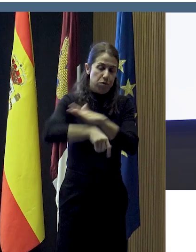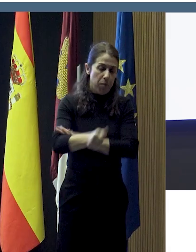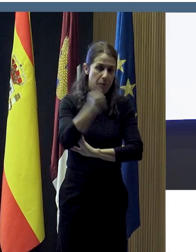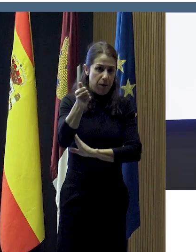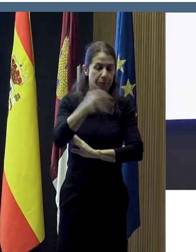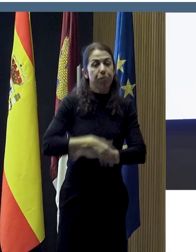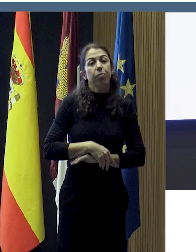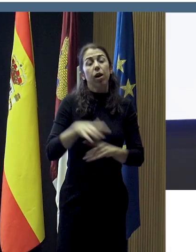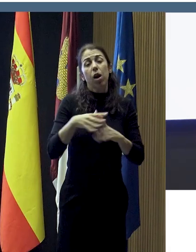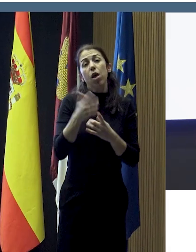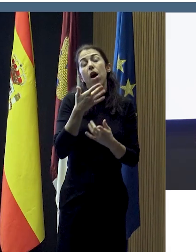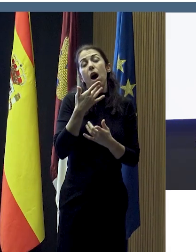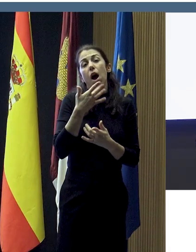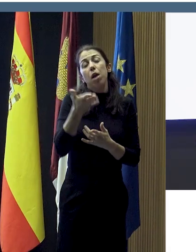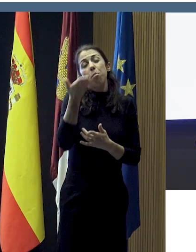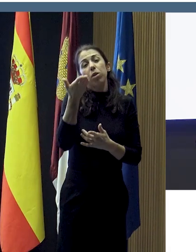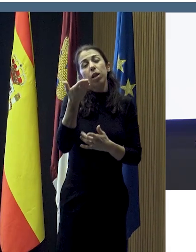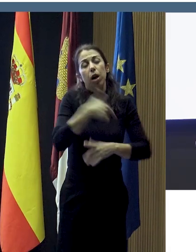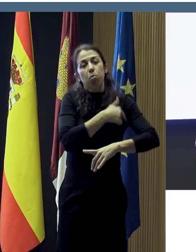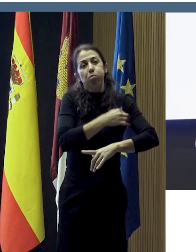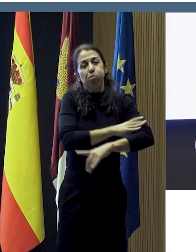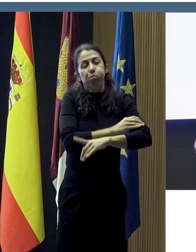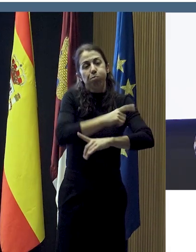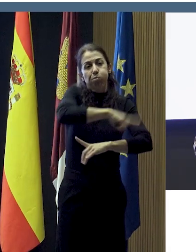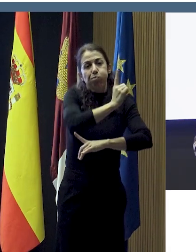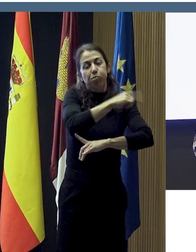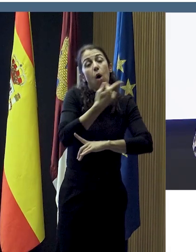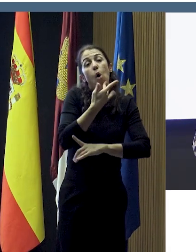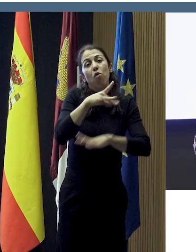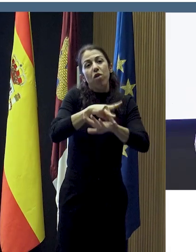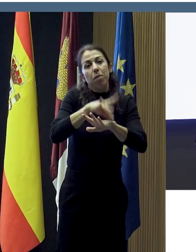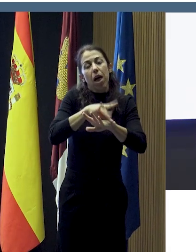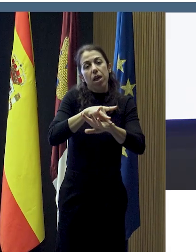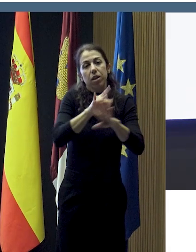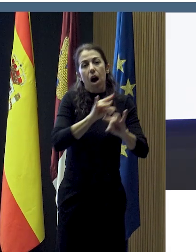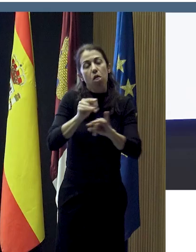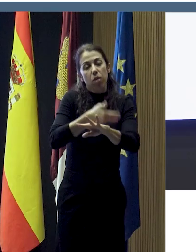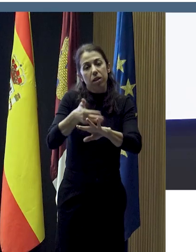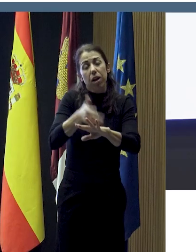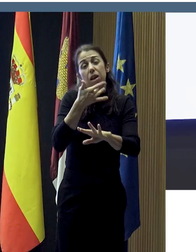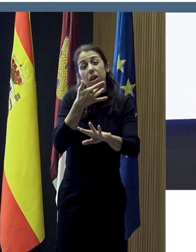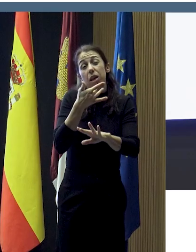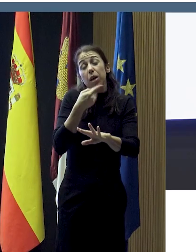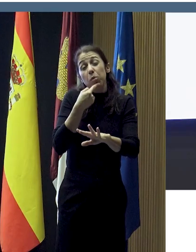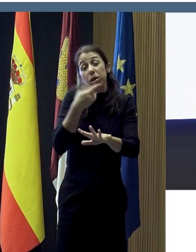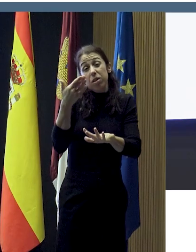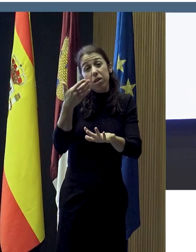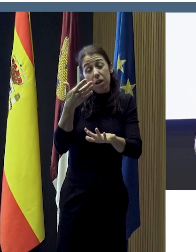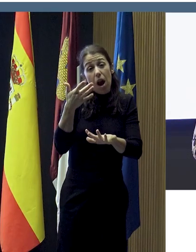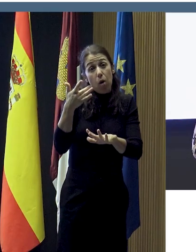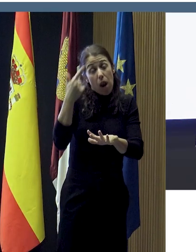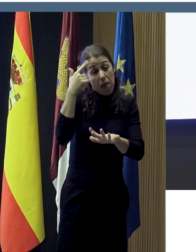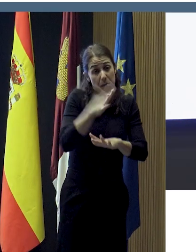factor importante es la hipertensión arterial o enfermedades como la diabetes, que también pueden dar y pueden cursar con